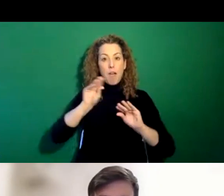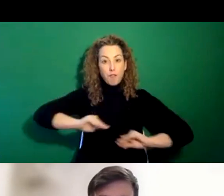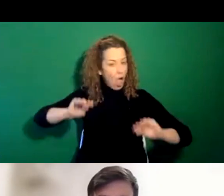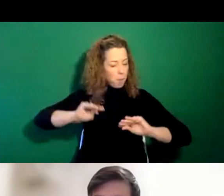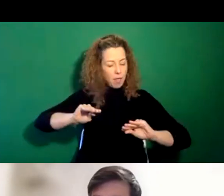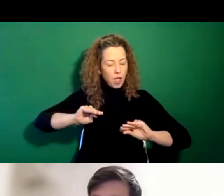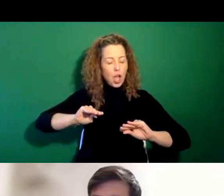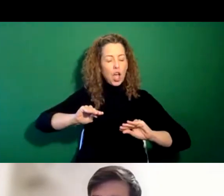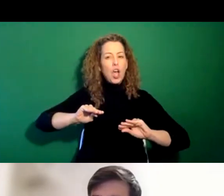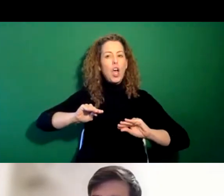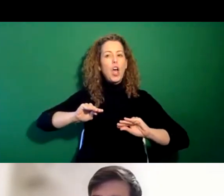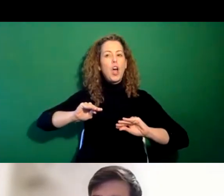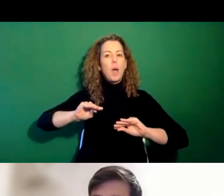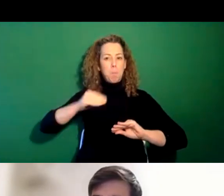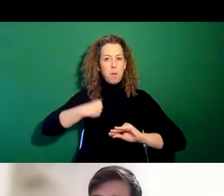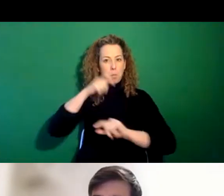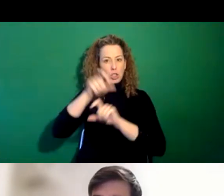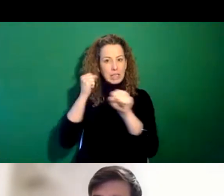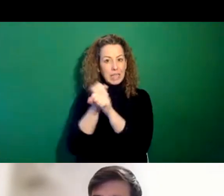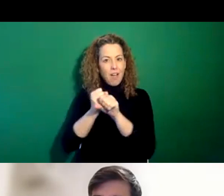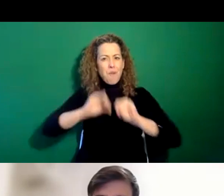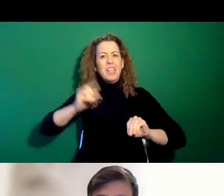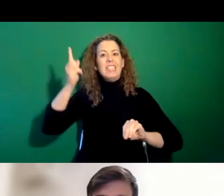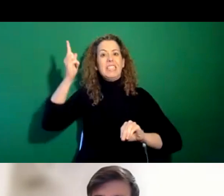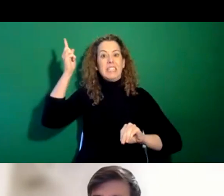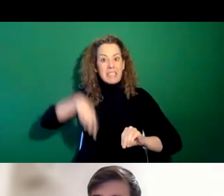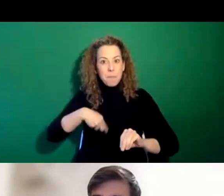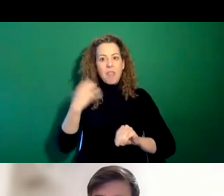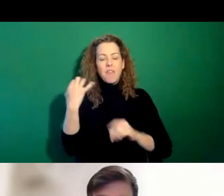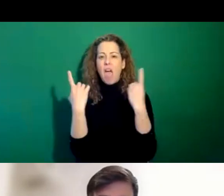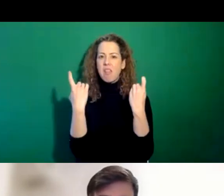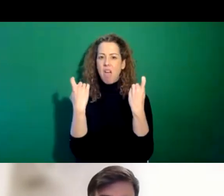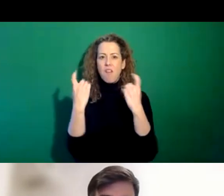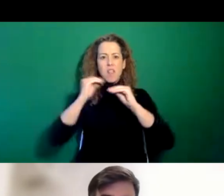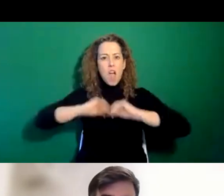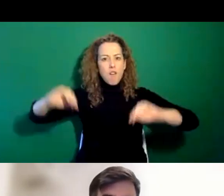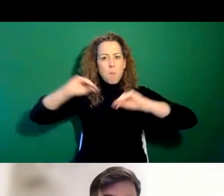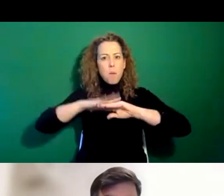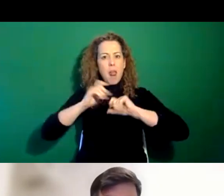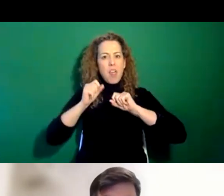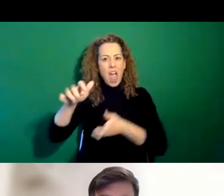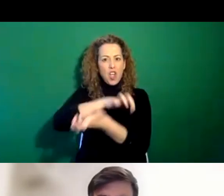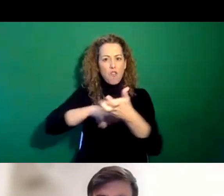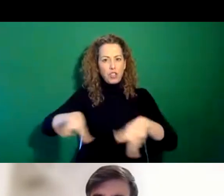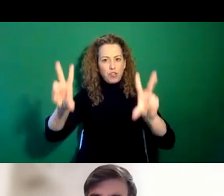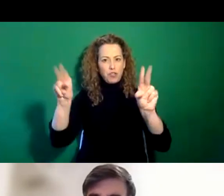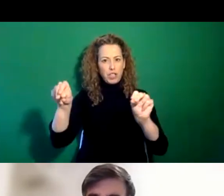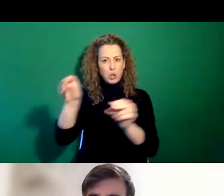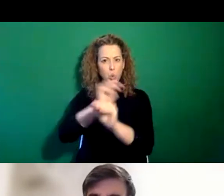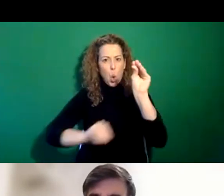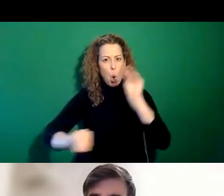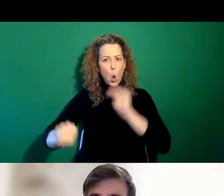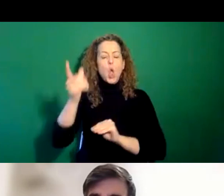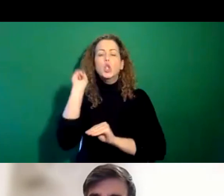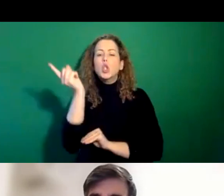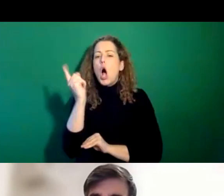formación a los propios empleados, también yo creo que requiere una formación en la resolución de conflictos, no solamente el puro